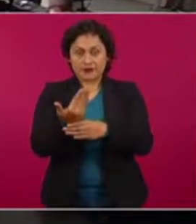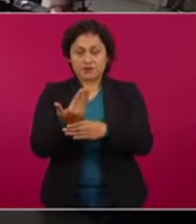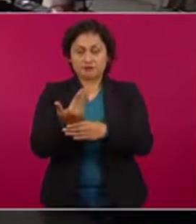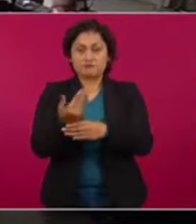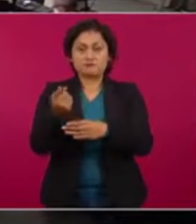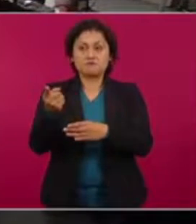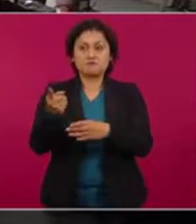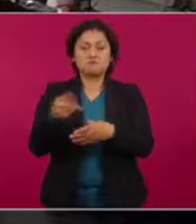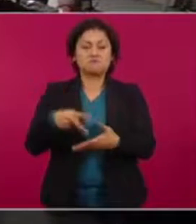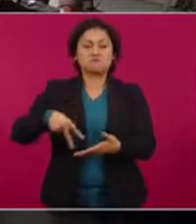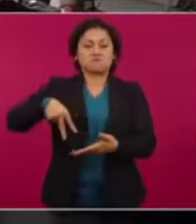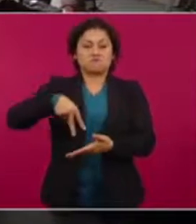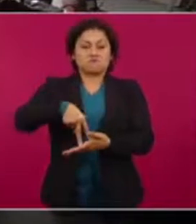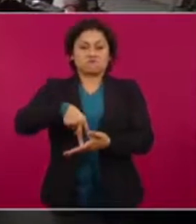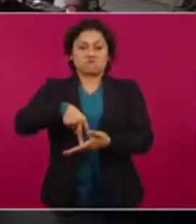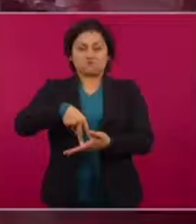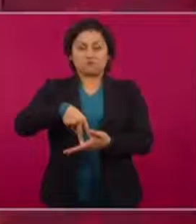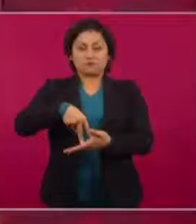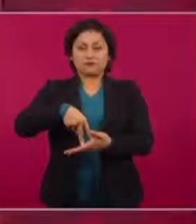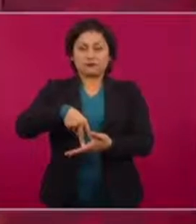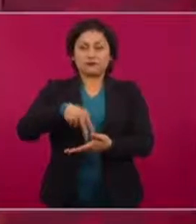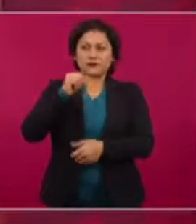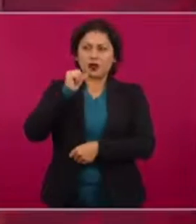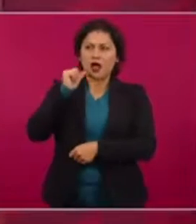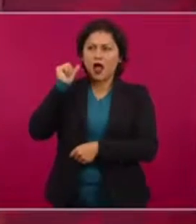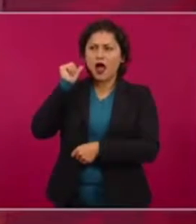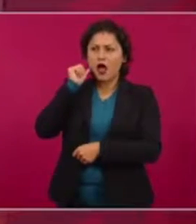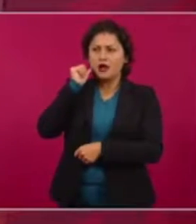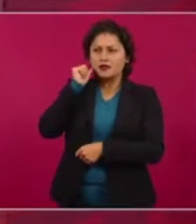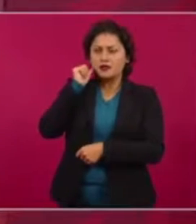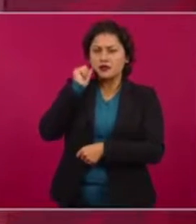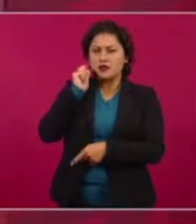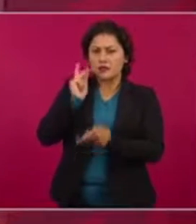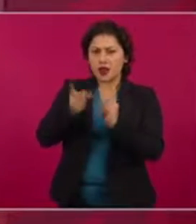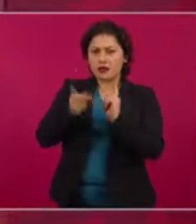Quedamos ayer de que terminando